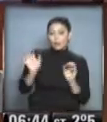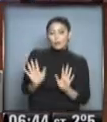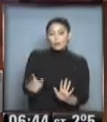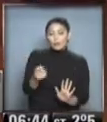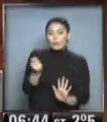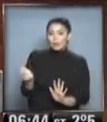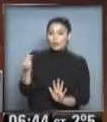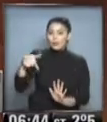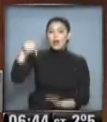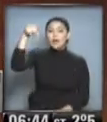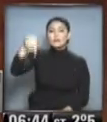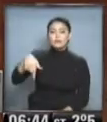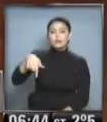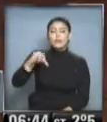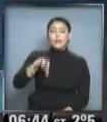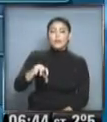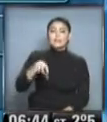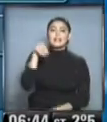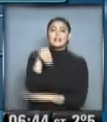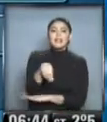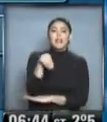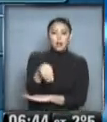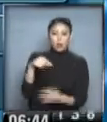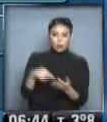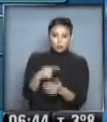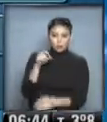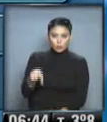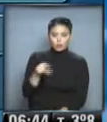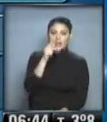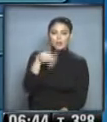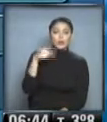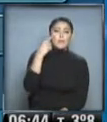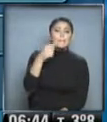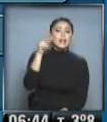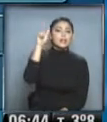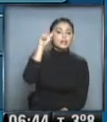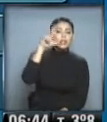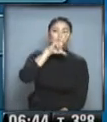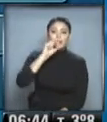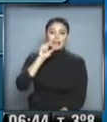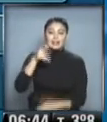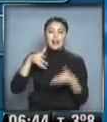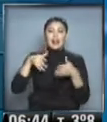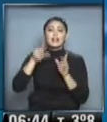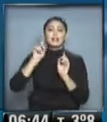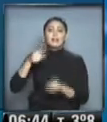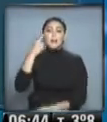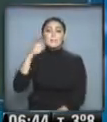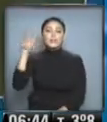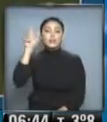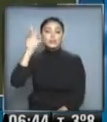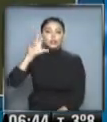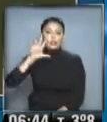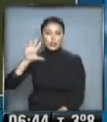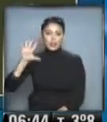dirigirnos hacia el sur del país, a Santa Cruz, Comodoro Rivadavia, kilómetro 1830 de la ruta 3 y